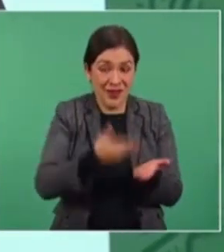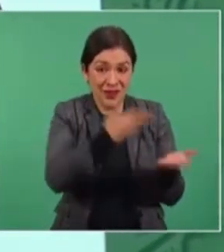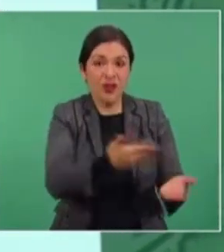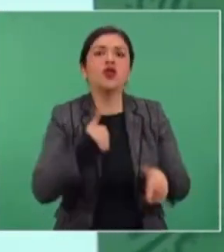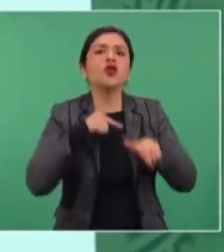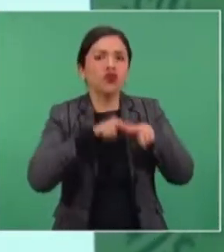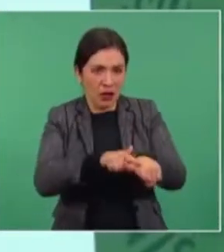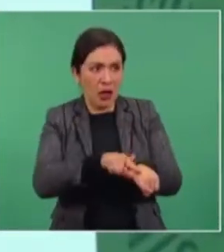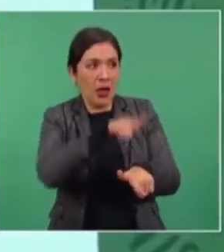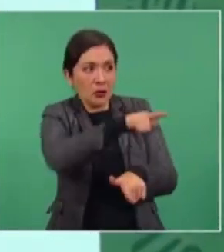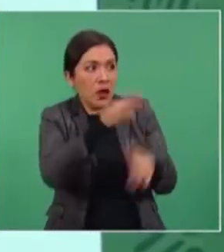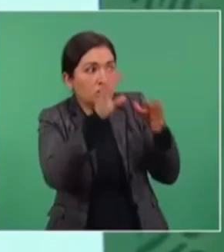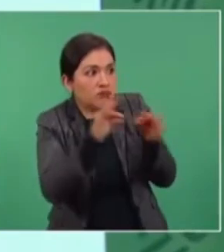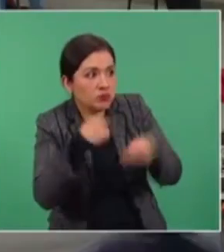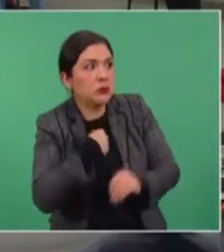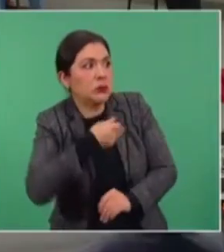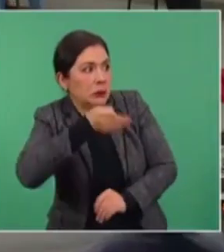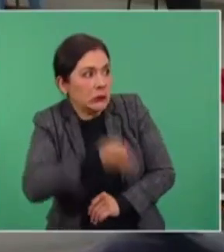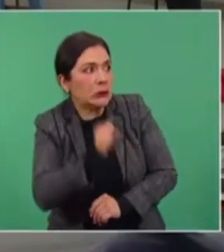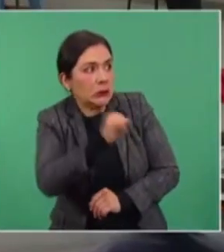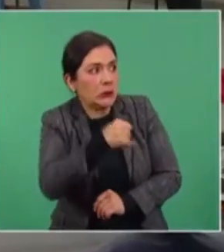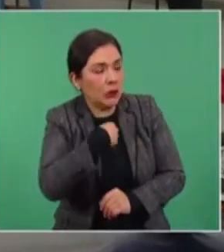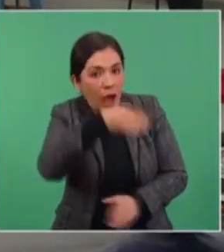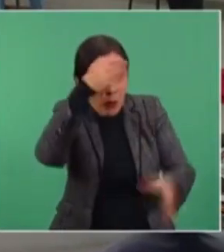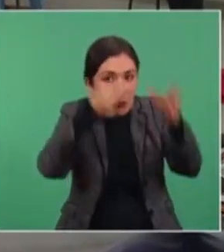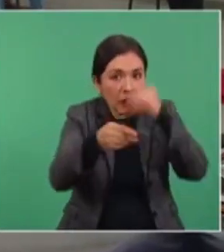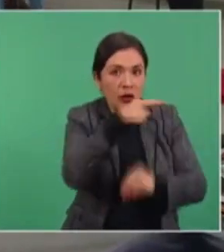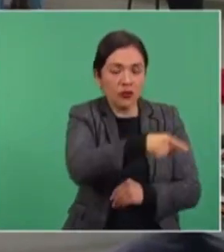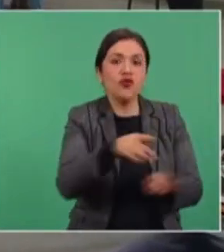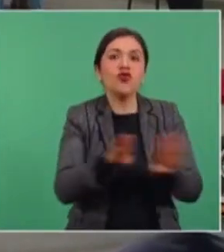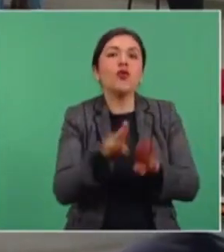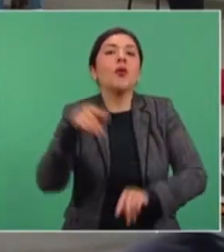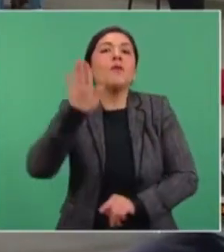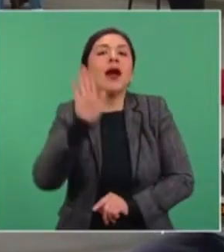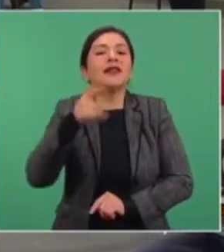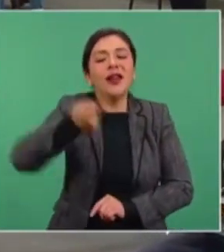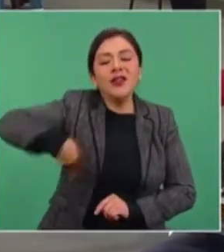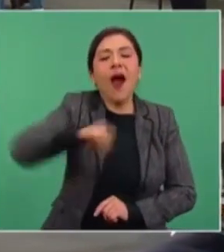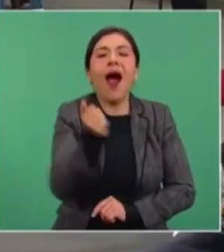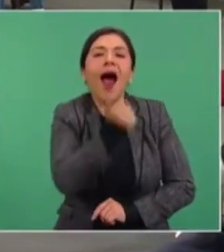haciendo caso en todo, como buenos alumnos,